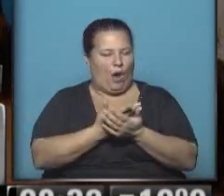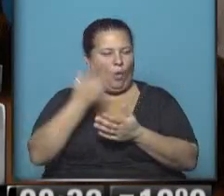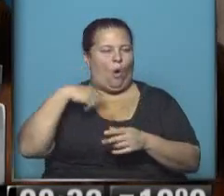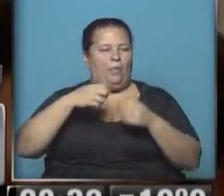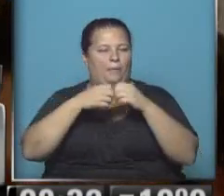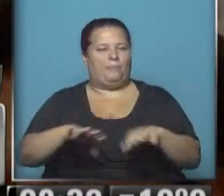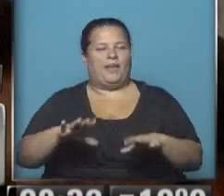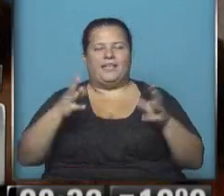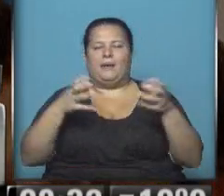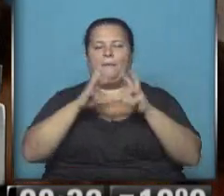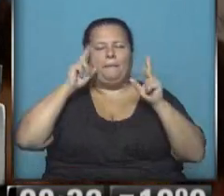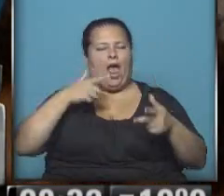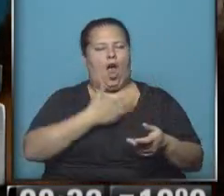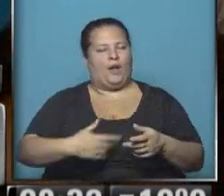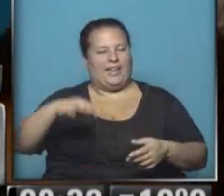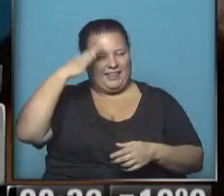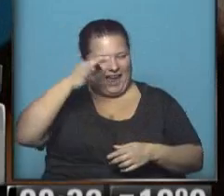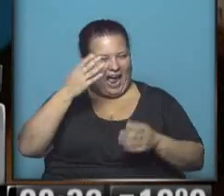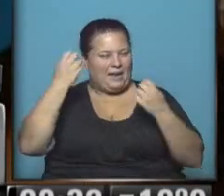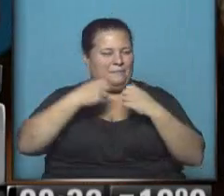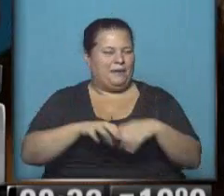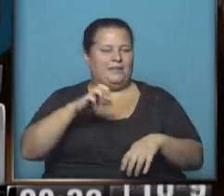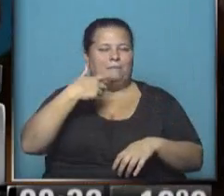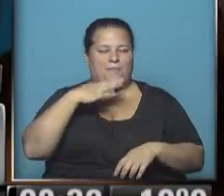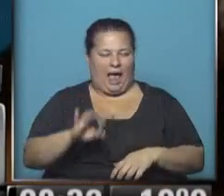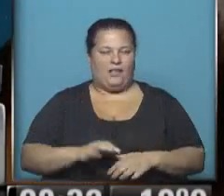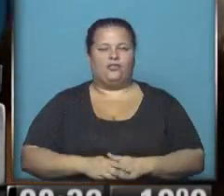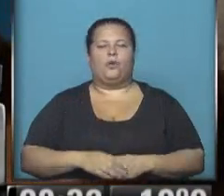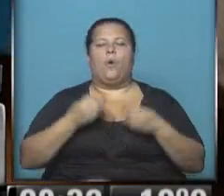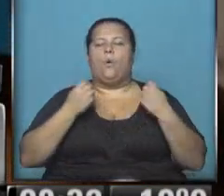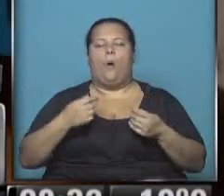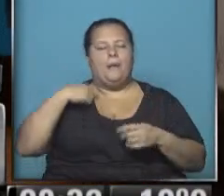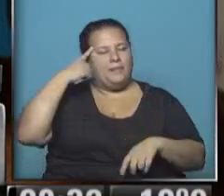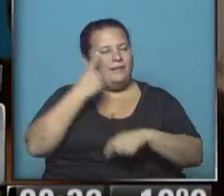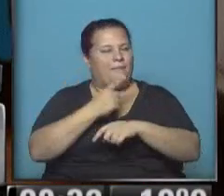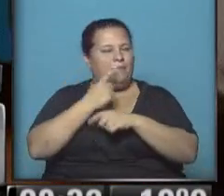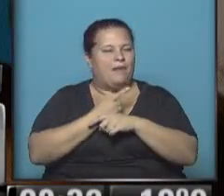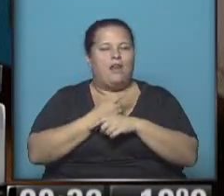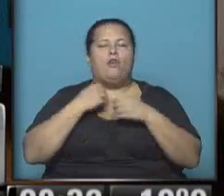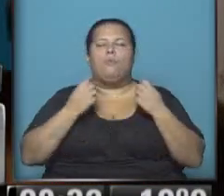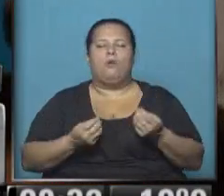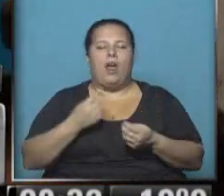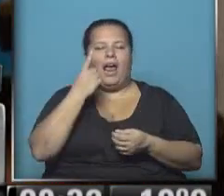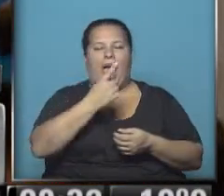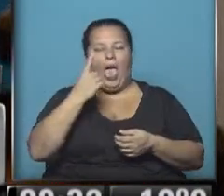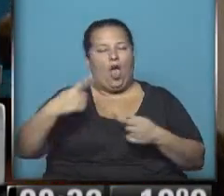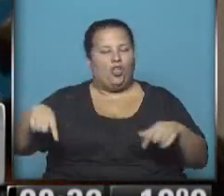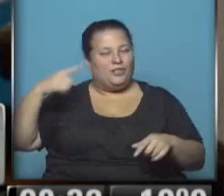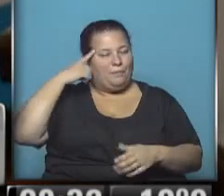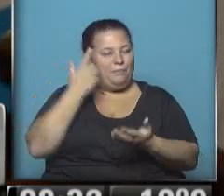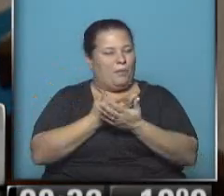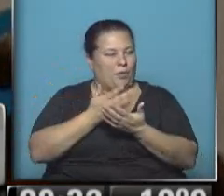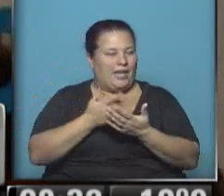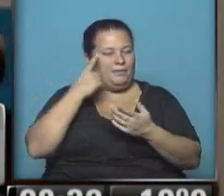presentamos todo el plan de gobierno en un teatro al principio de las pasos en cuáles son nuestras prioridades y por qué cada una de esas prioridades y propuestas